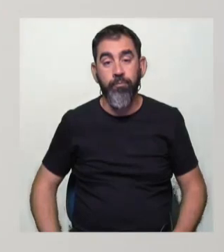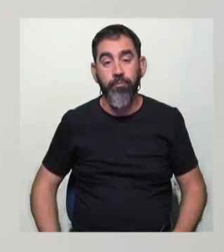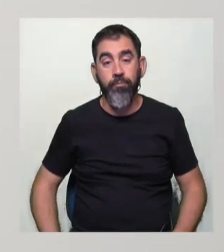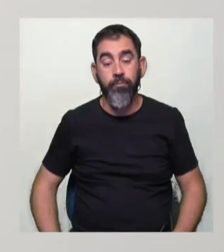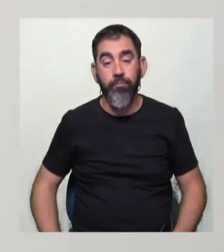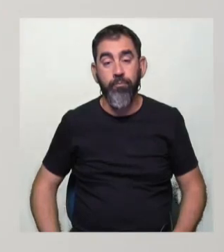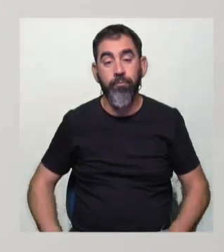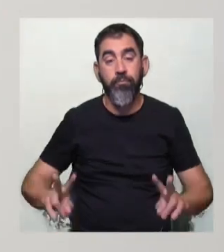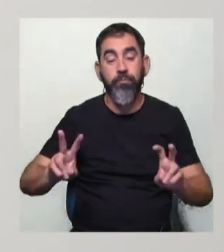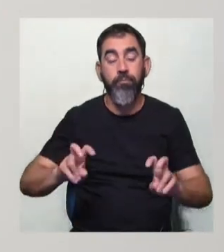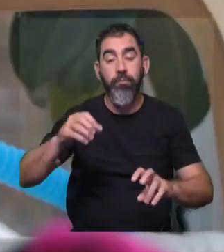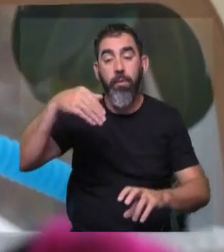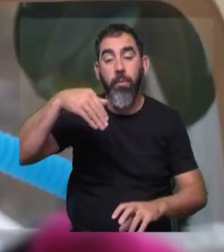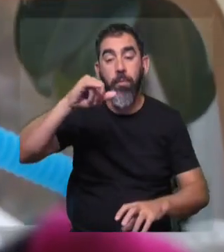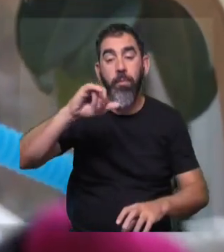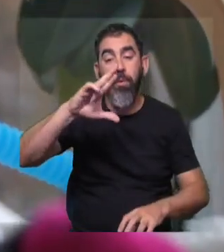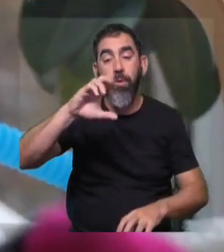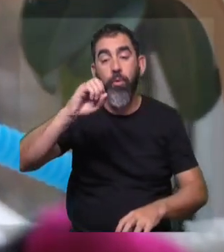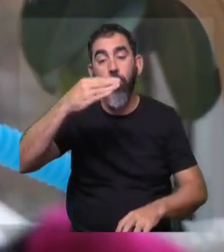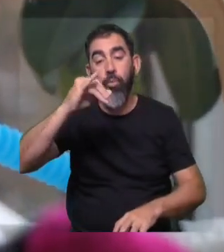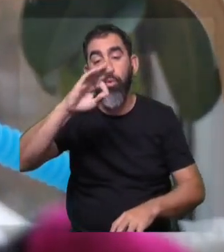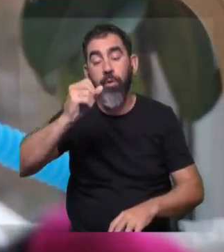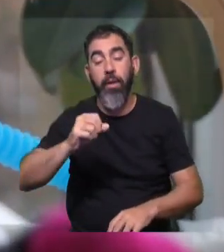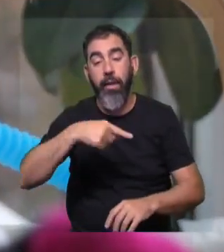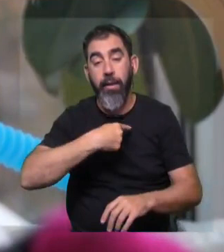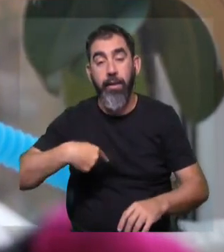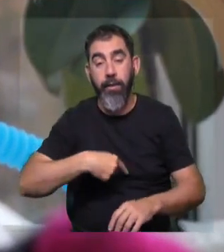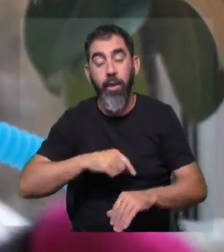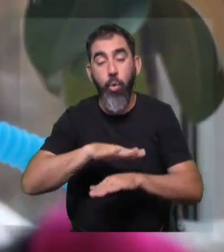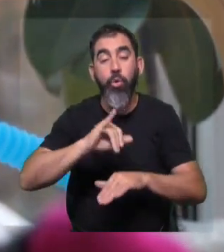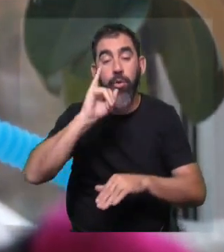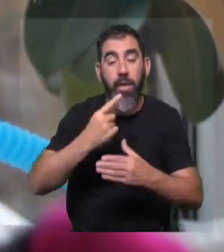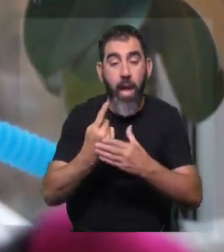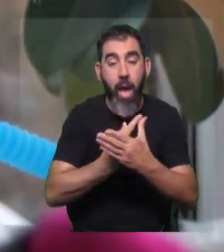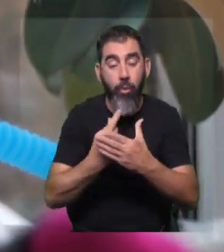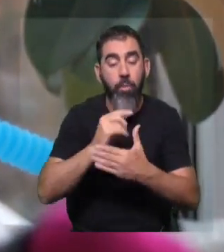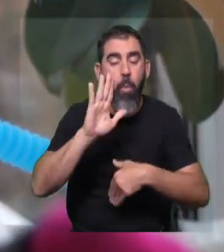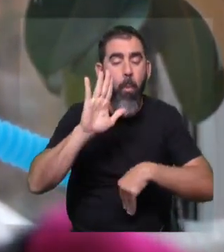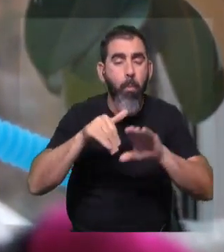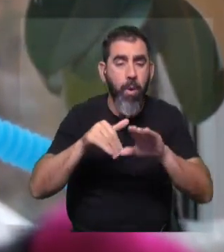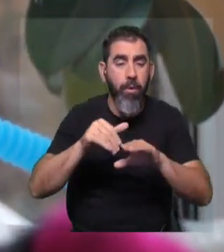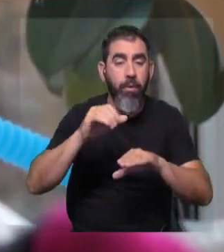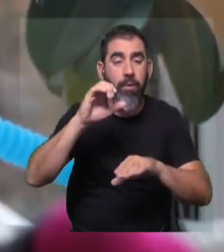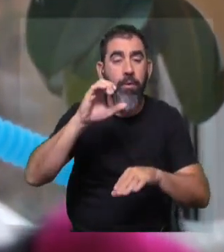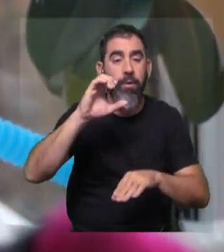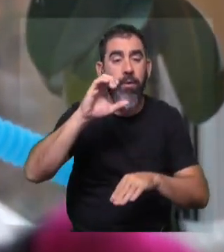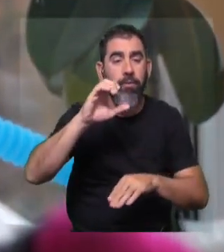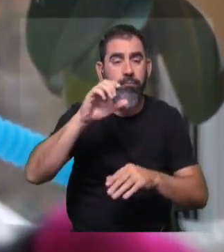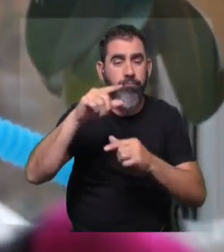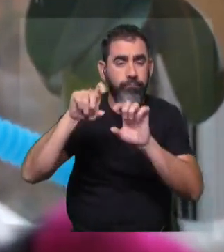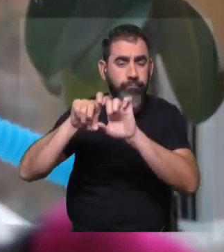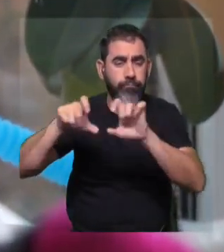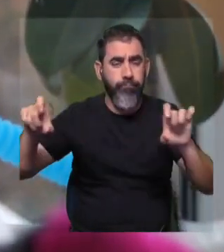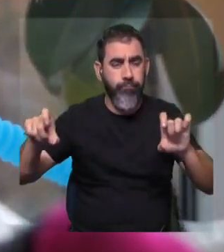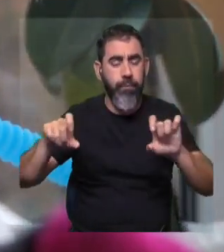En relación a la microbiota intestinal, encontramos que los niños con autismo tienen mayor abundancia del Clostridium glycolicum, que es